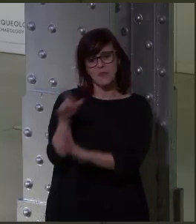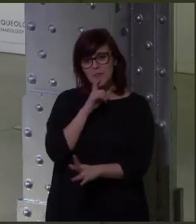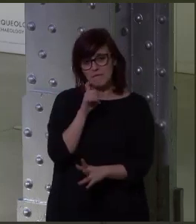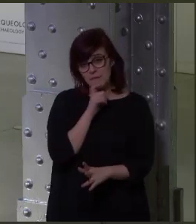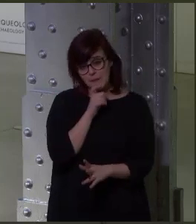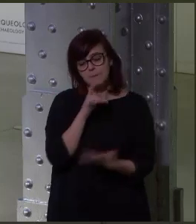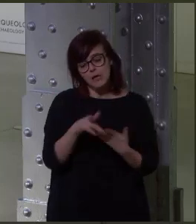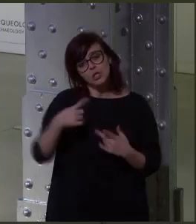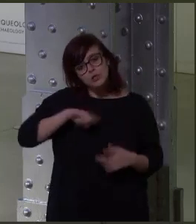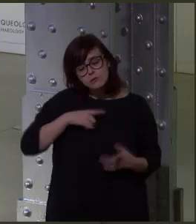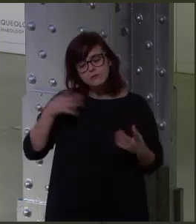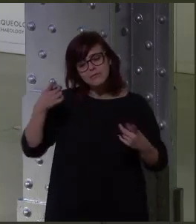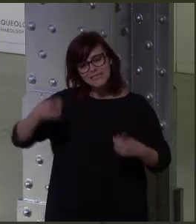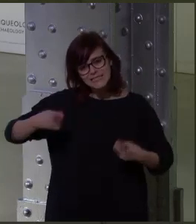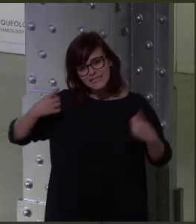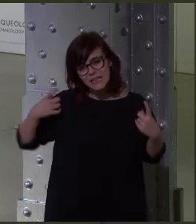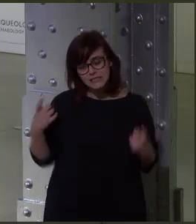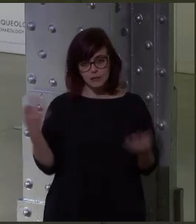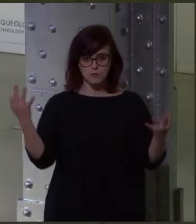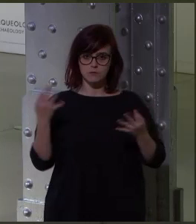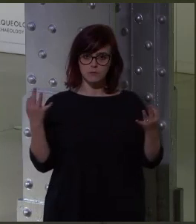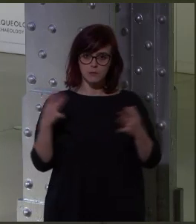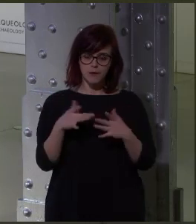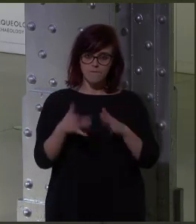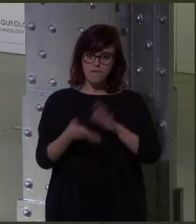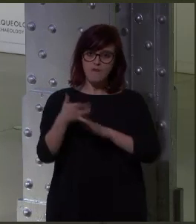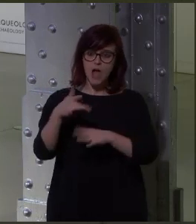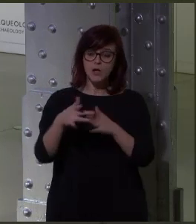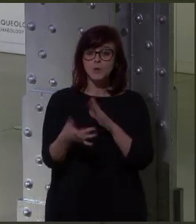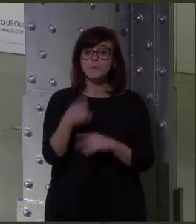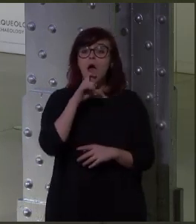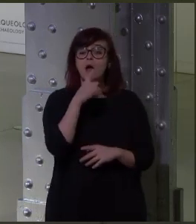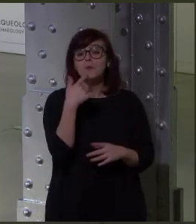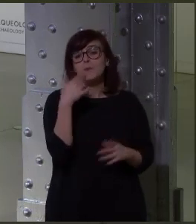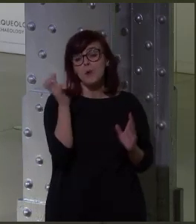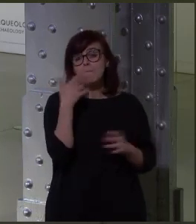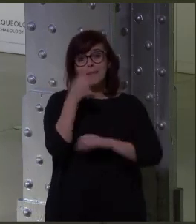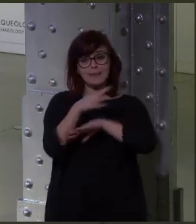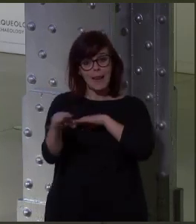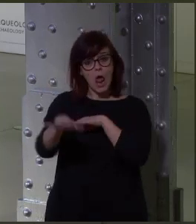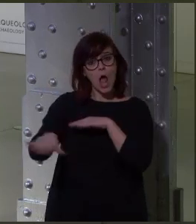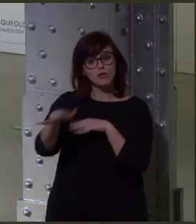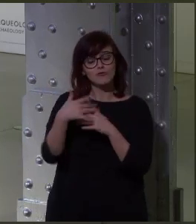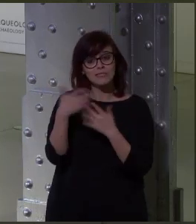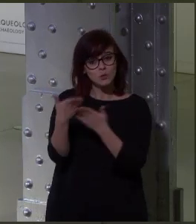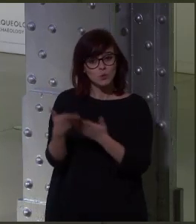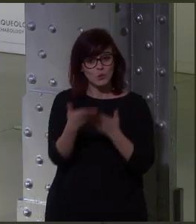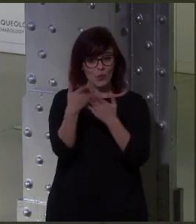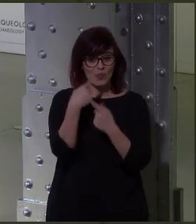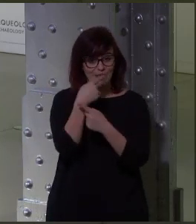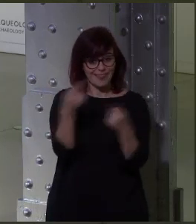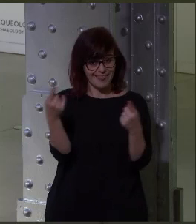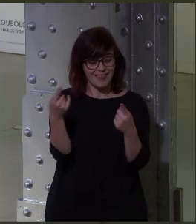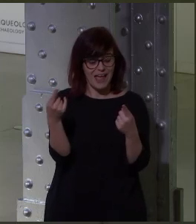Y ahí tenemos que abrir mucho camino. Solo deciros, por ejemplo, que en el Mediterráneo, en este estudio que os comentaba